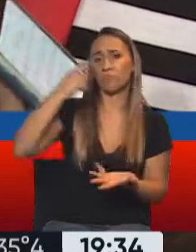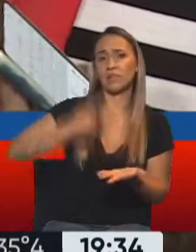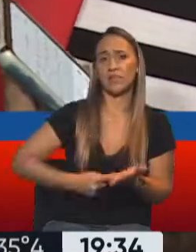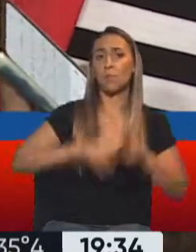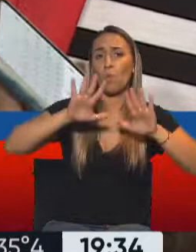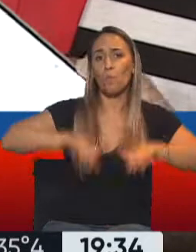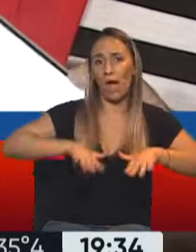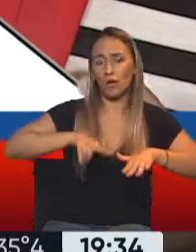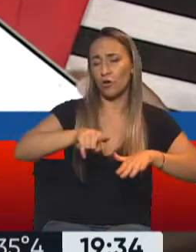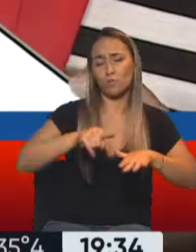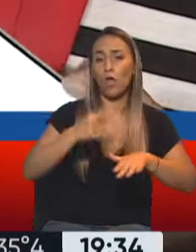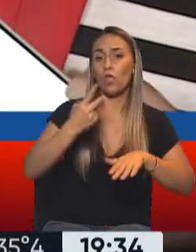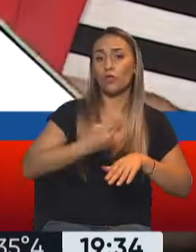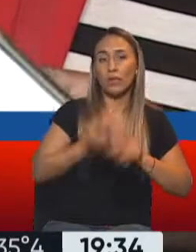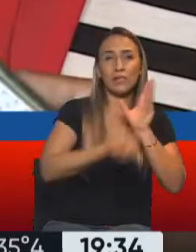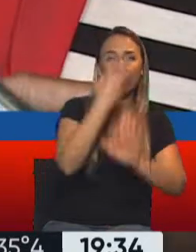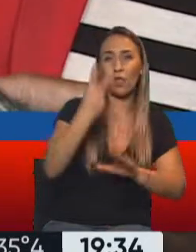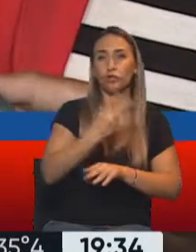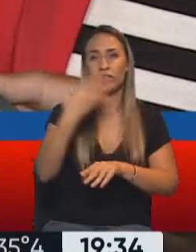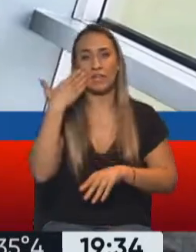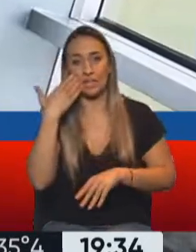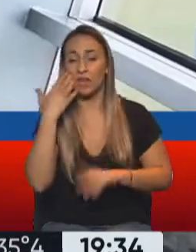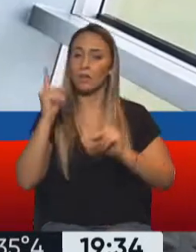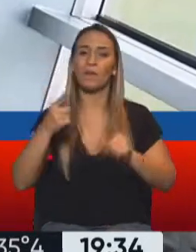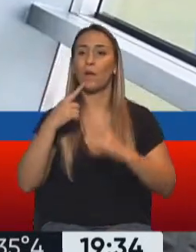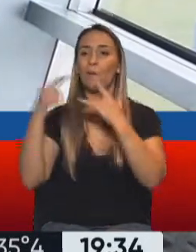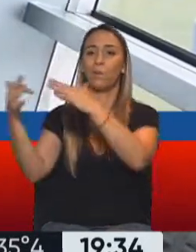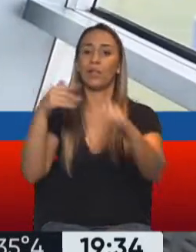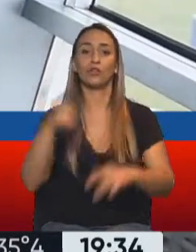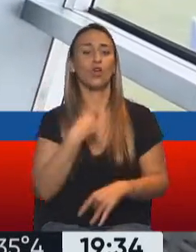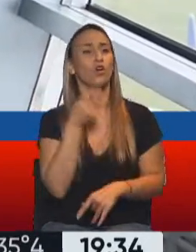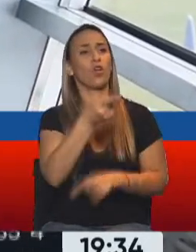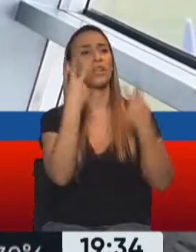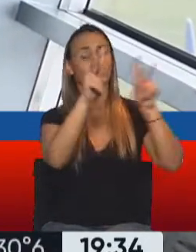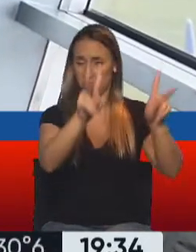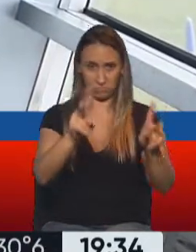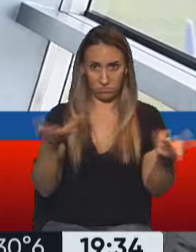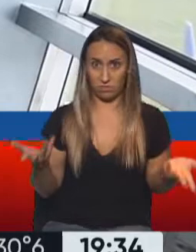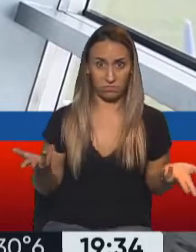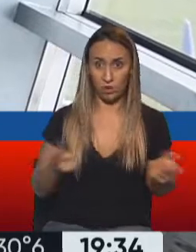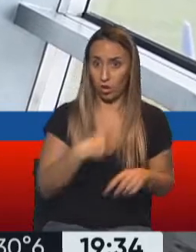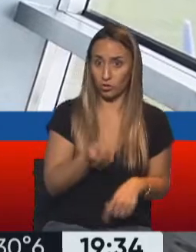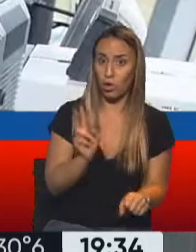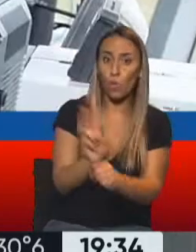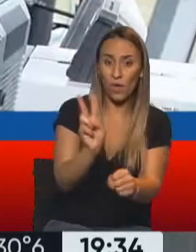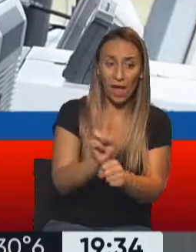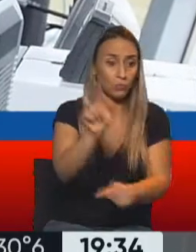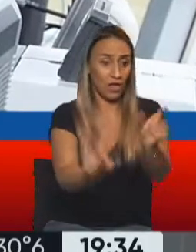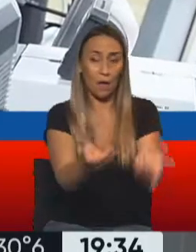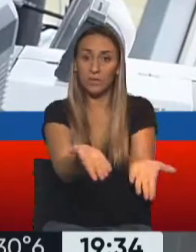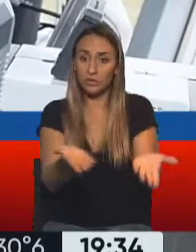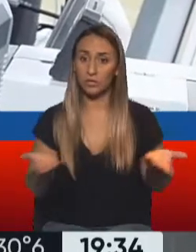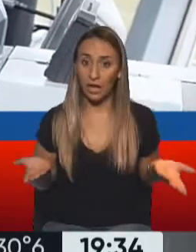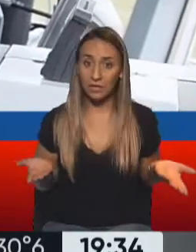También aclarar, porque se está diciendo que nosotros estamos atentando contra el turismo, y la realidad es que lo que nosotros estamos haciendo es cuidar a los pasajeros. En